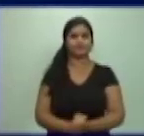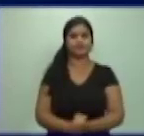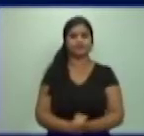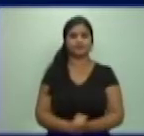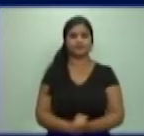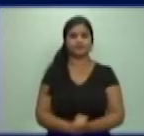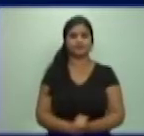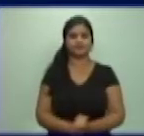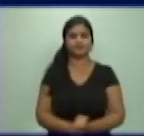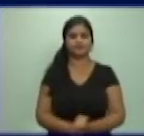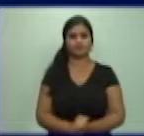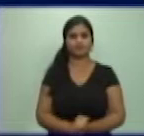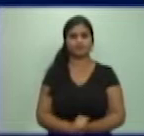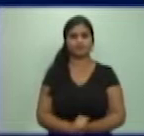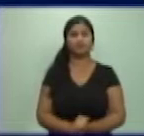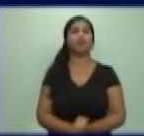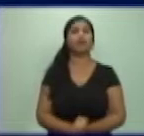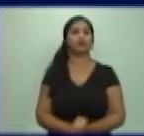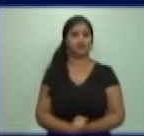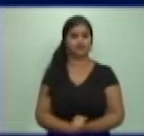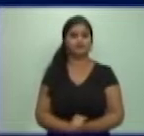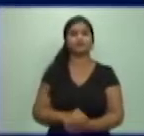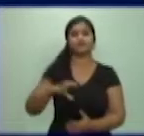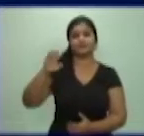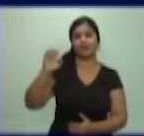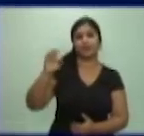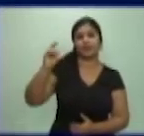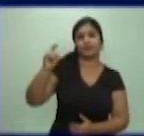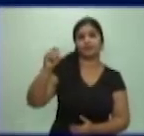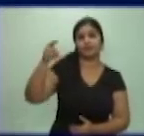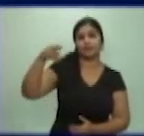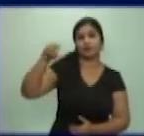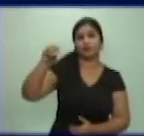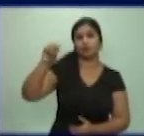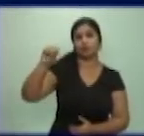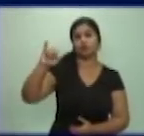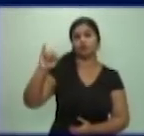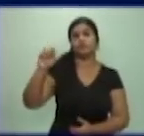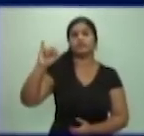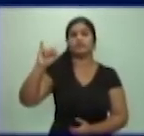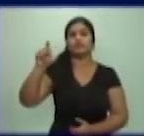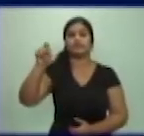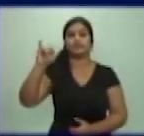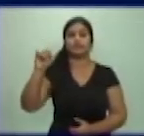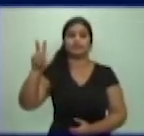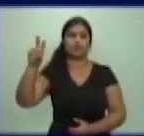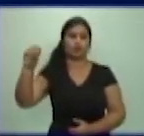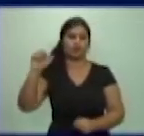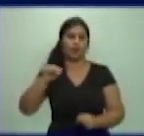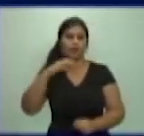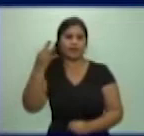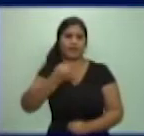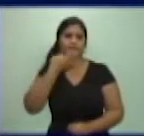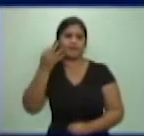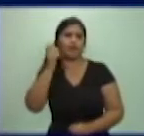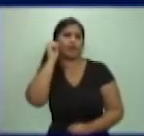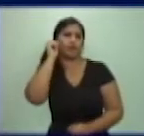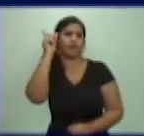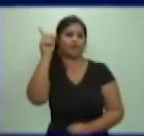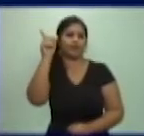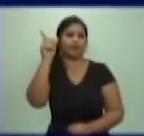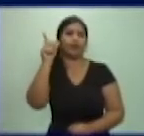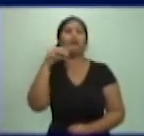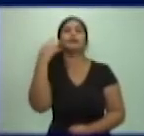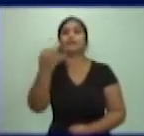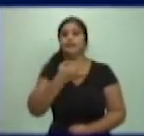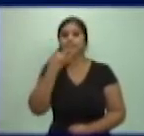correctamente, es un texto expositivo. Se están dando definiciones, criterios, ideas